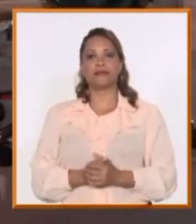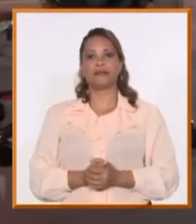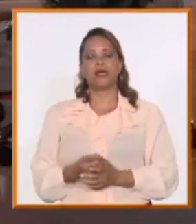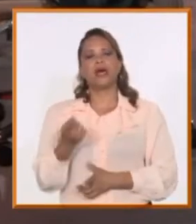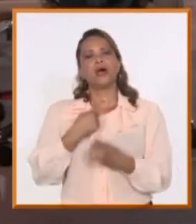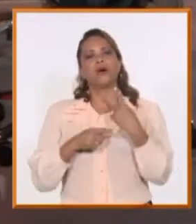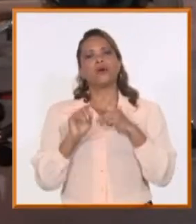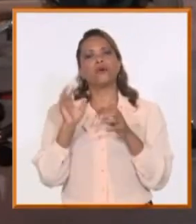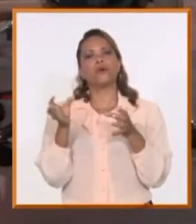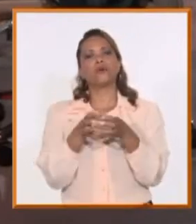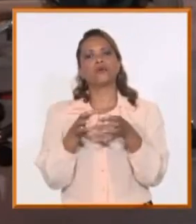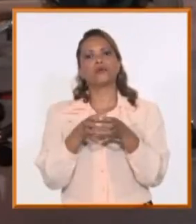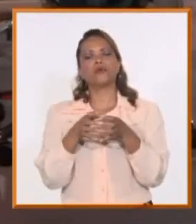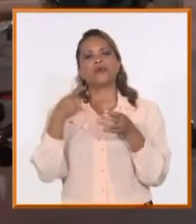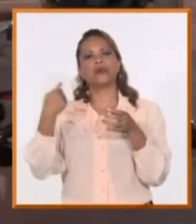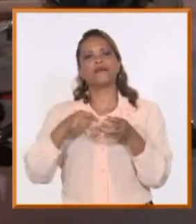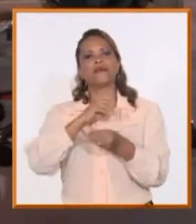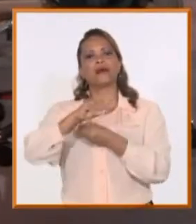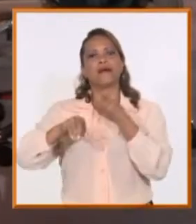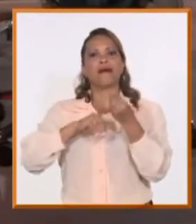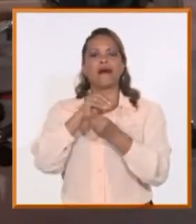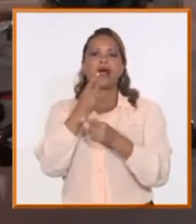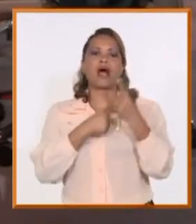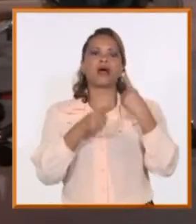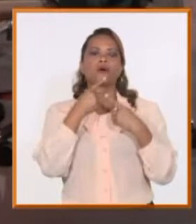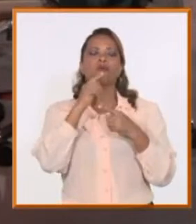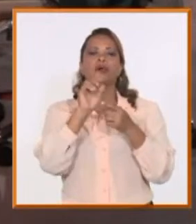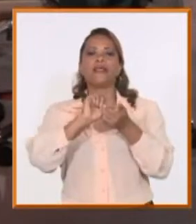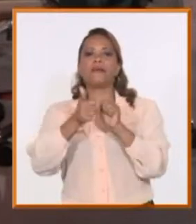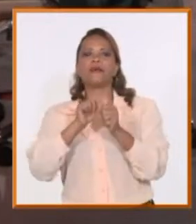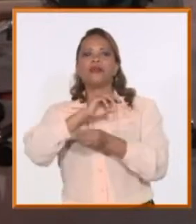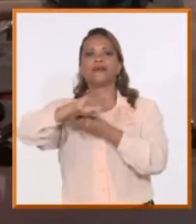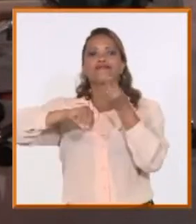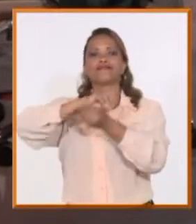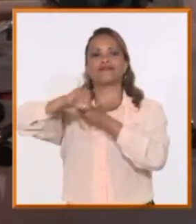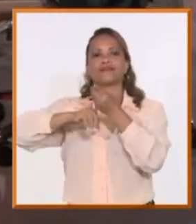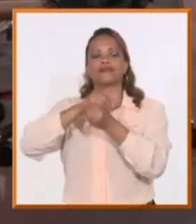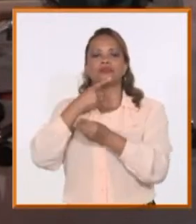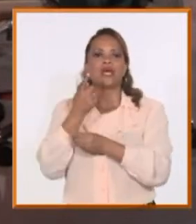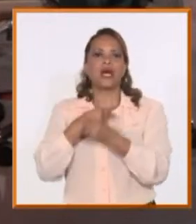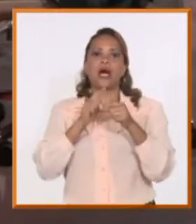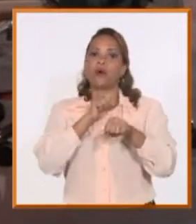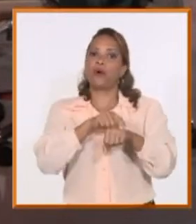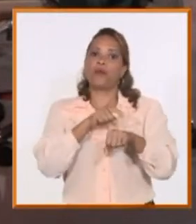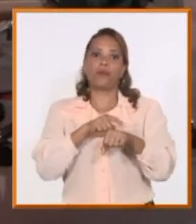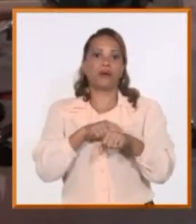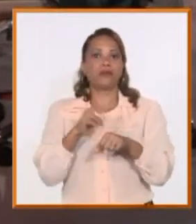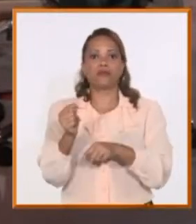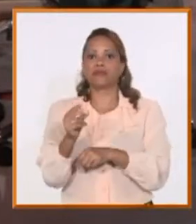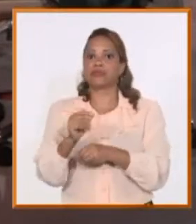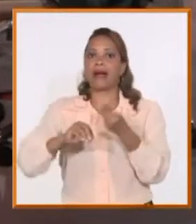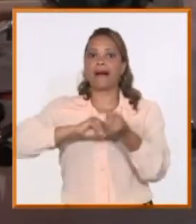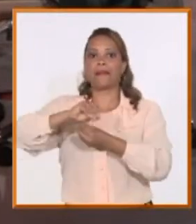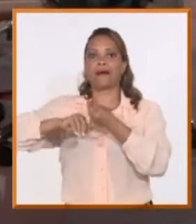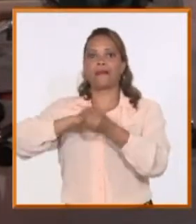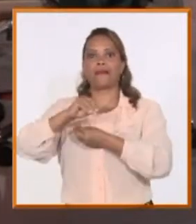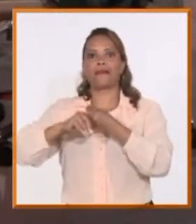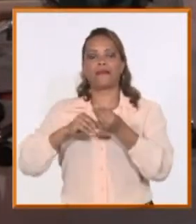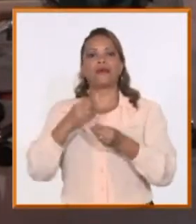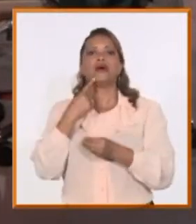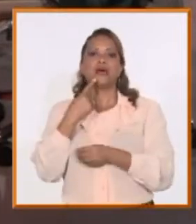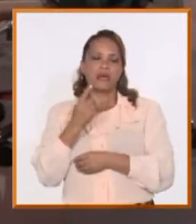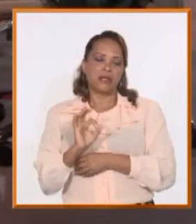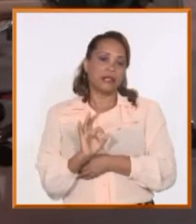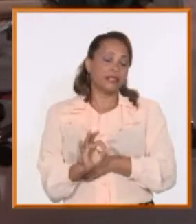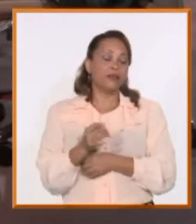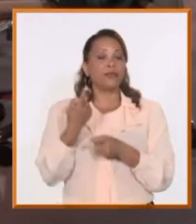equipo que tuvo que cambiar a algunas deportistas de manera improvisada, pudiéramos decir, aunque venían, por supuesto, siendo ya figuras,